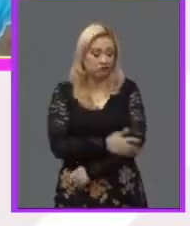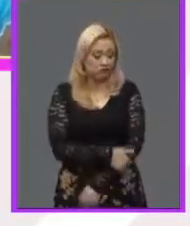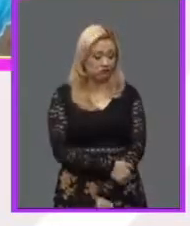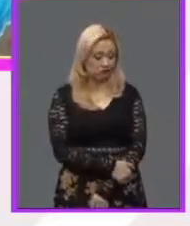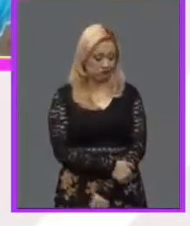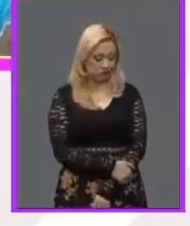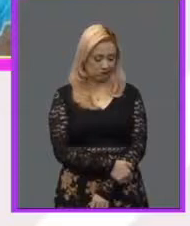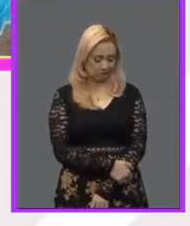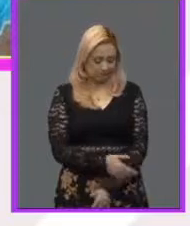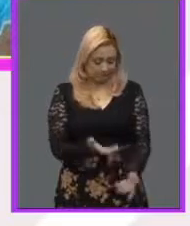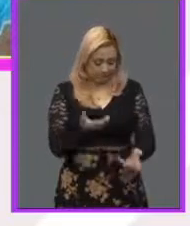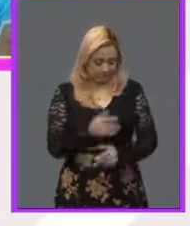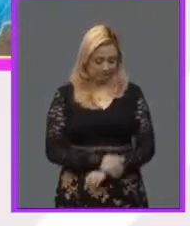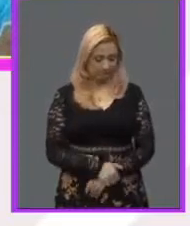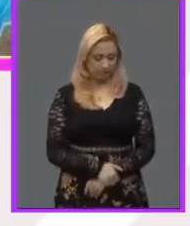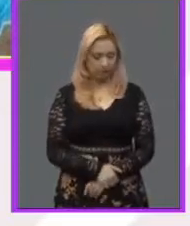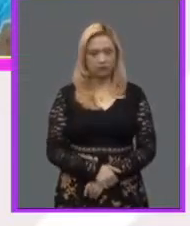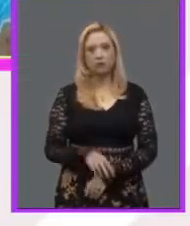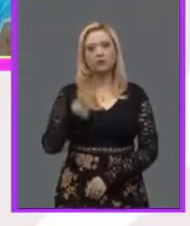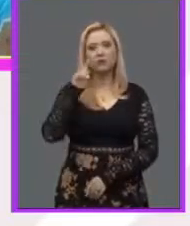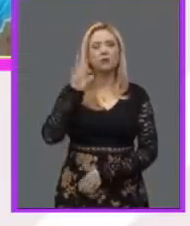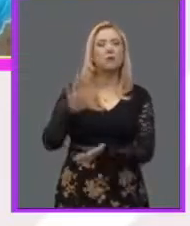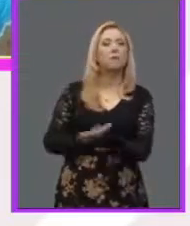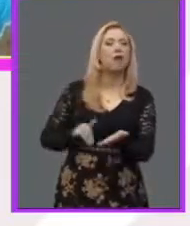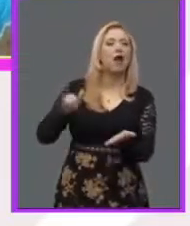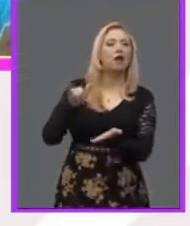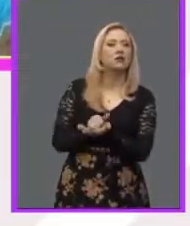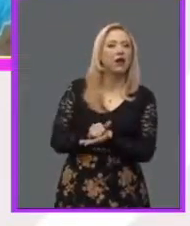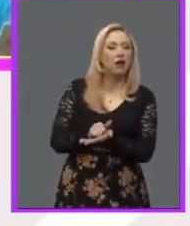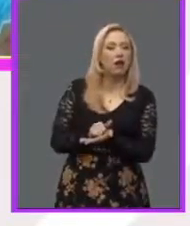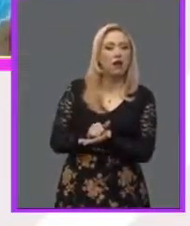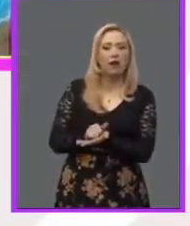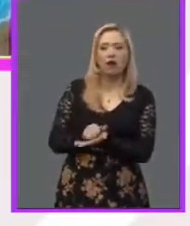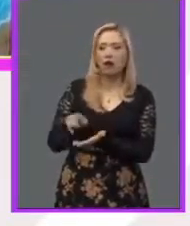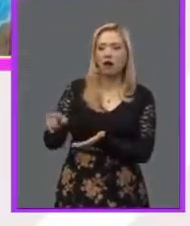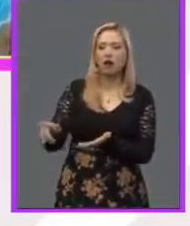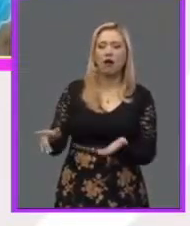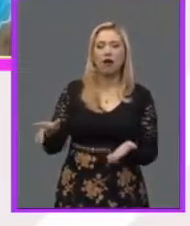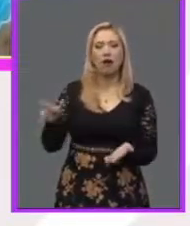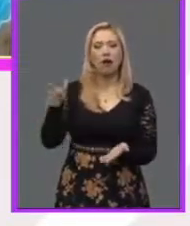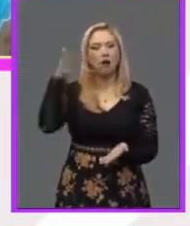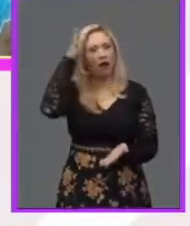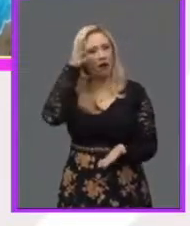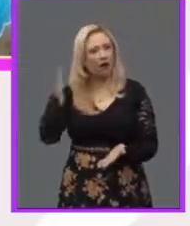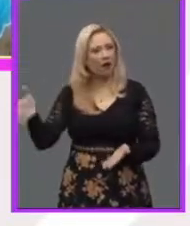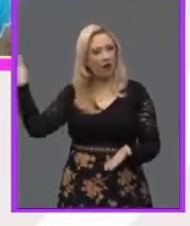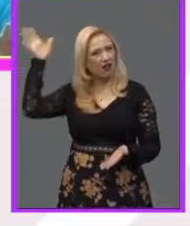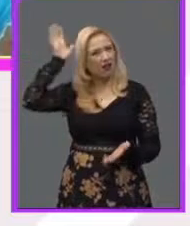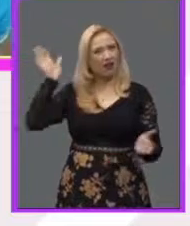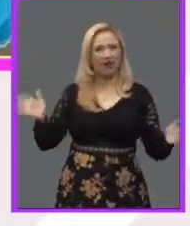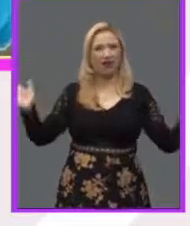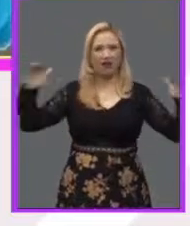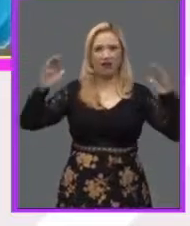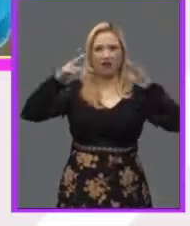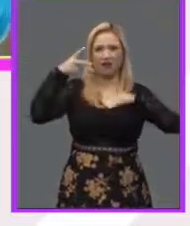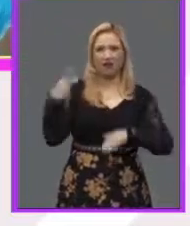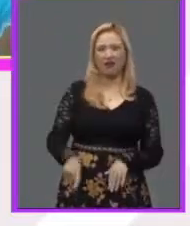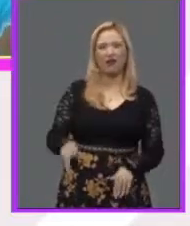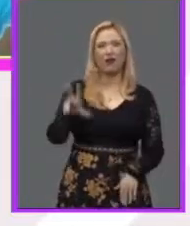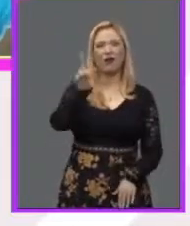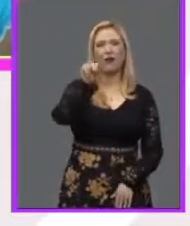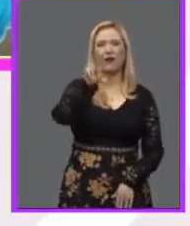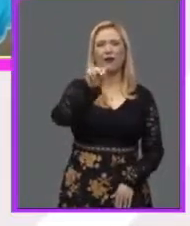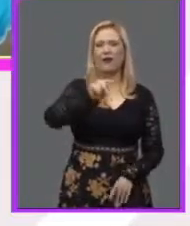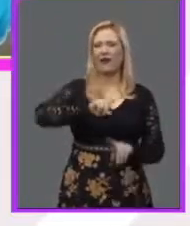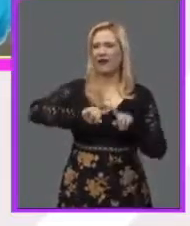vemos, por ejemplo, de repente representaciones mayas que tienen cosas mexicas que nada que ver, ¿no? O representaciones